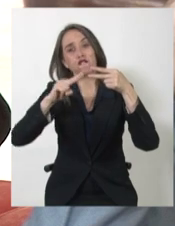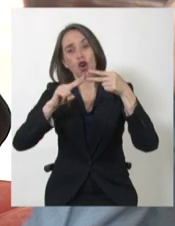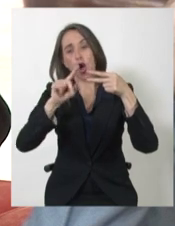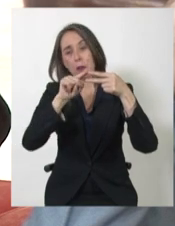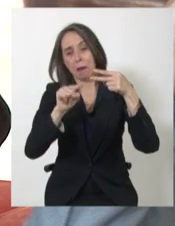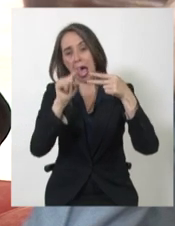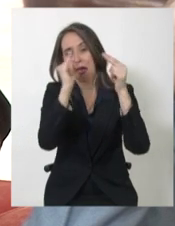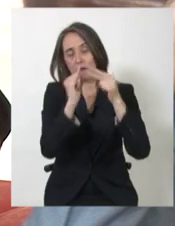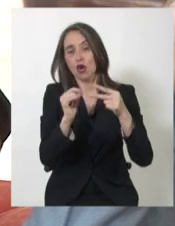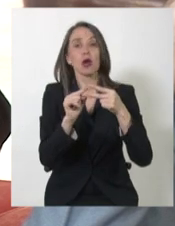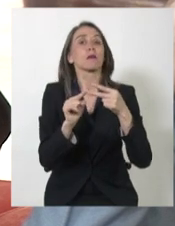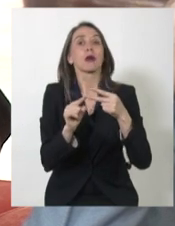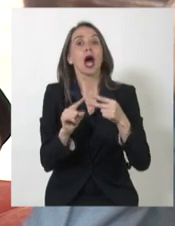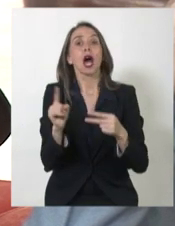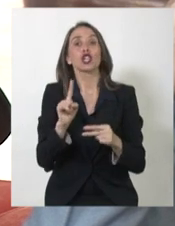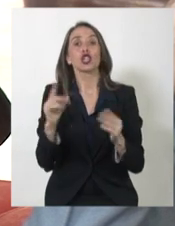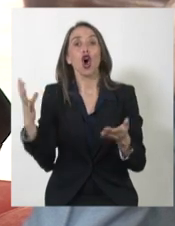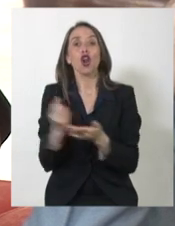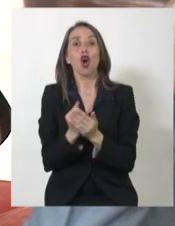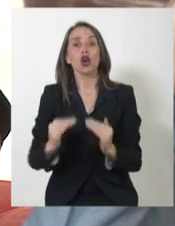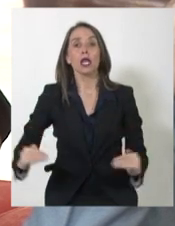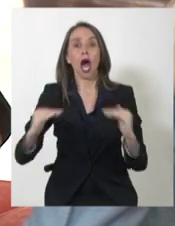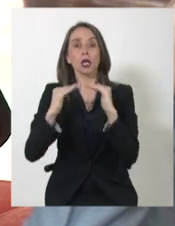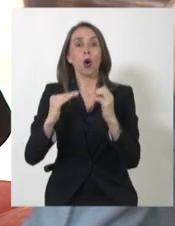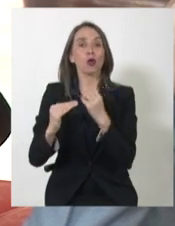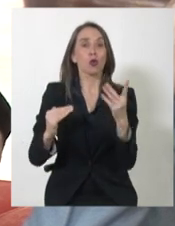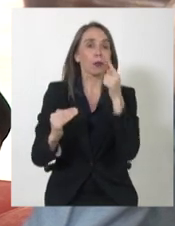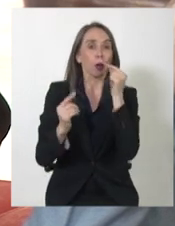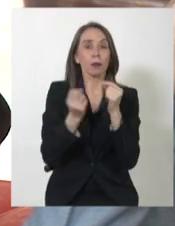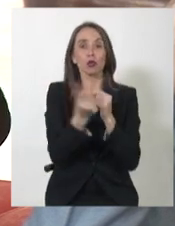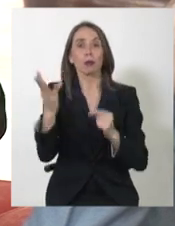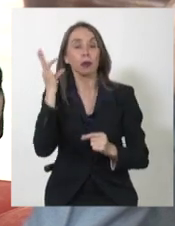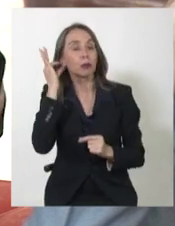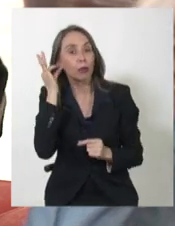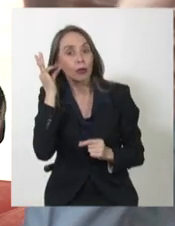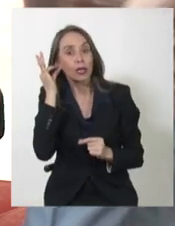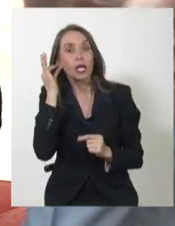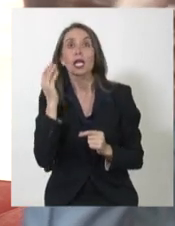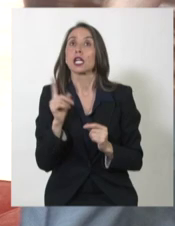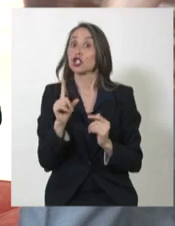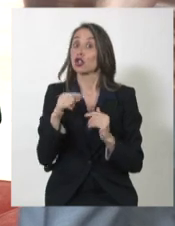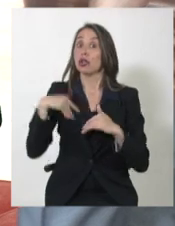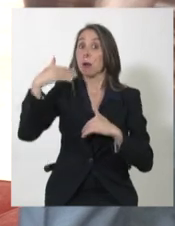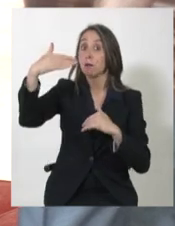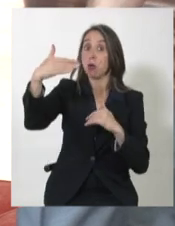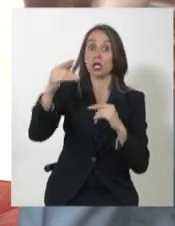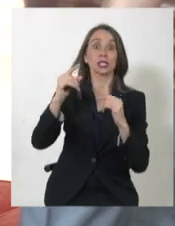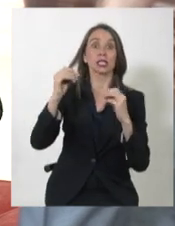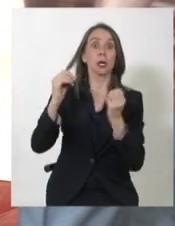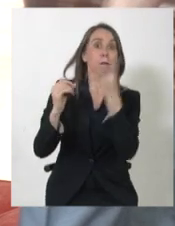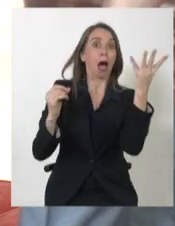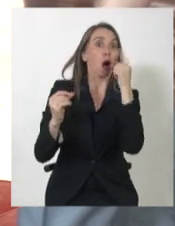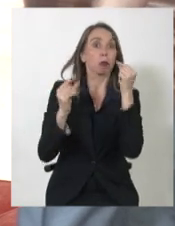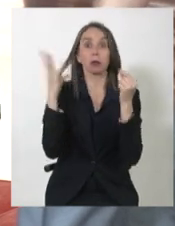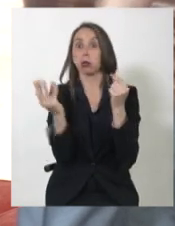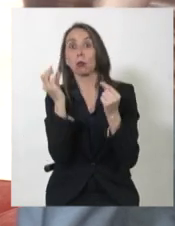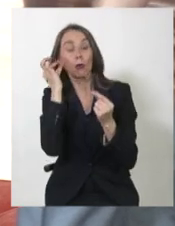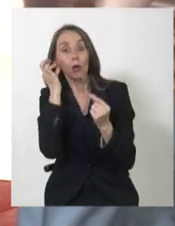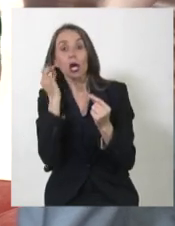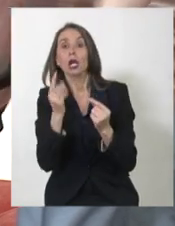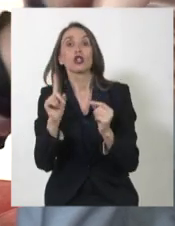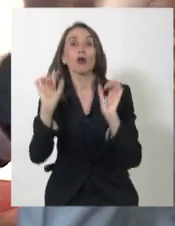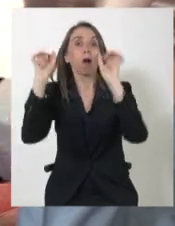Hablaría muy mal desde la perspectiva de la legitimación y hacia dónde pareciera que estamos